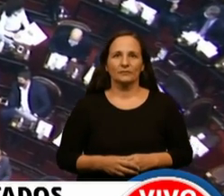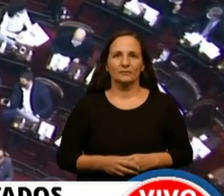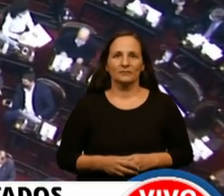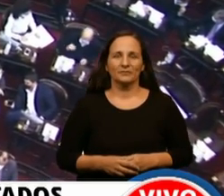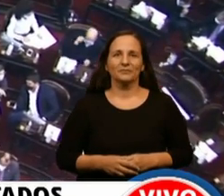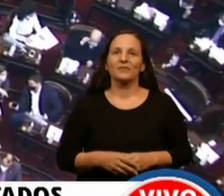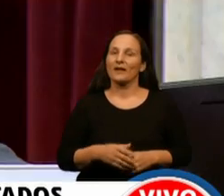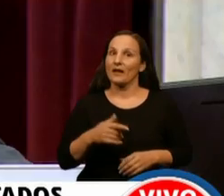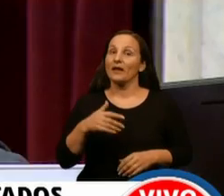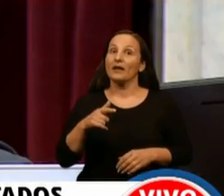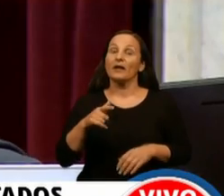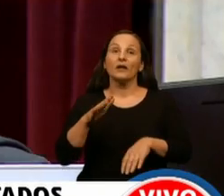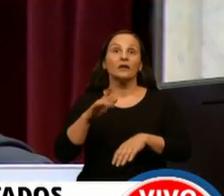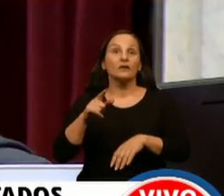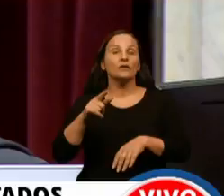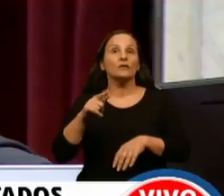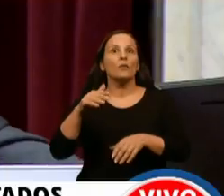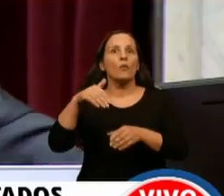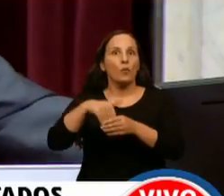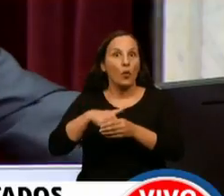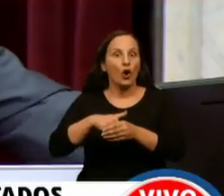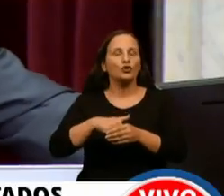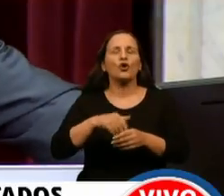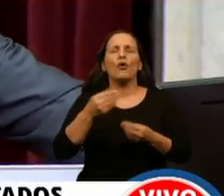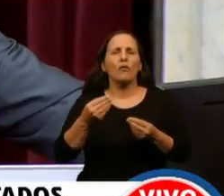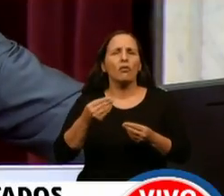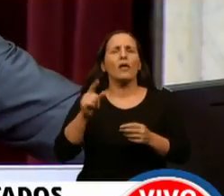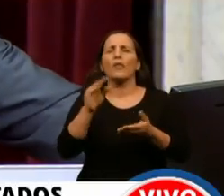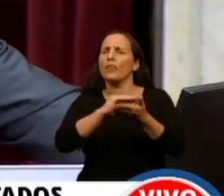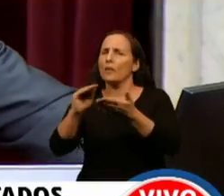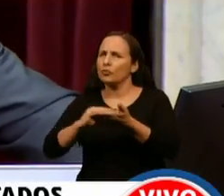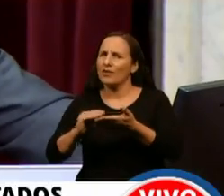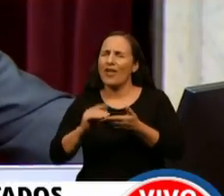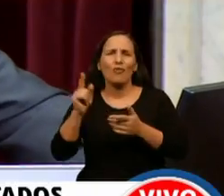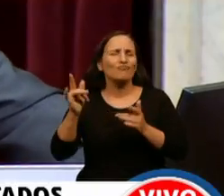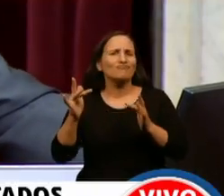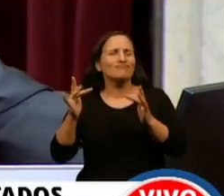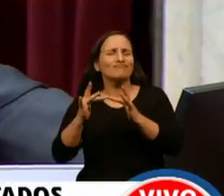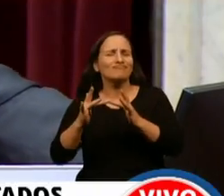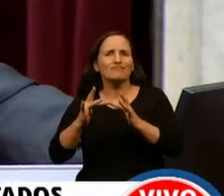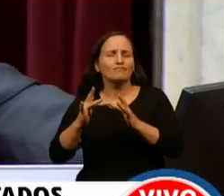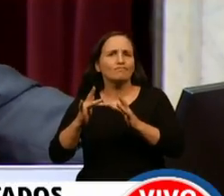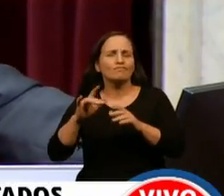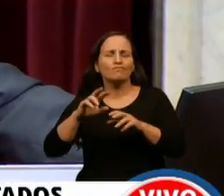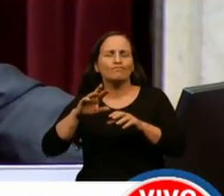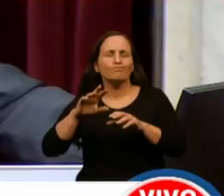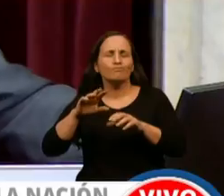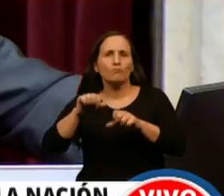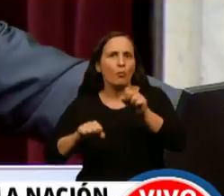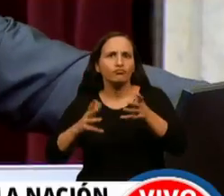se va a tomar el voto de manera nominal de aquellos diputados a los que el sistema no les registro el